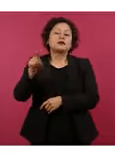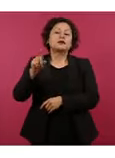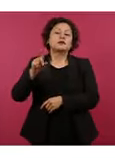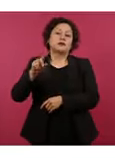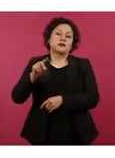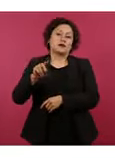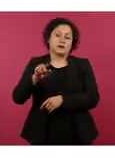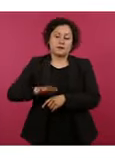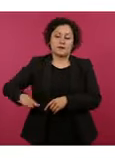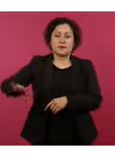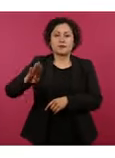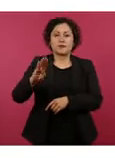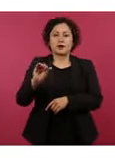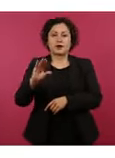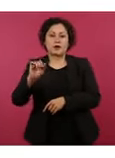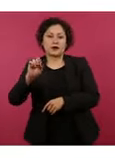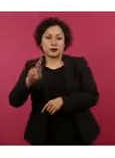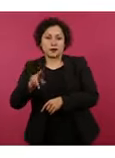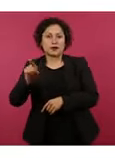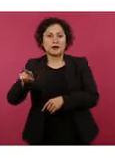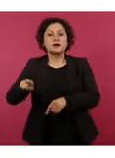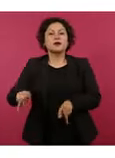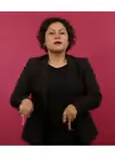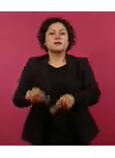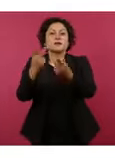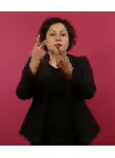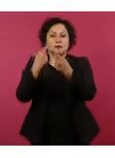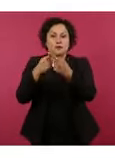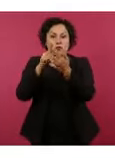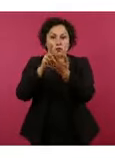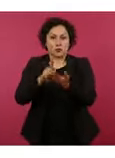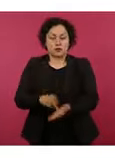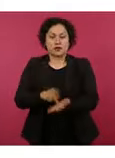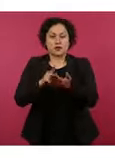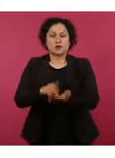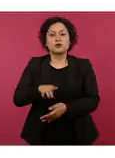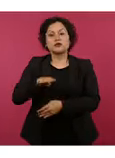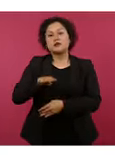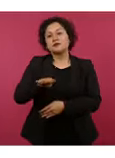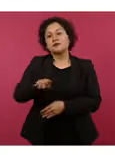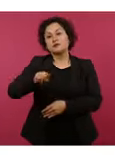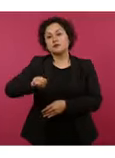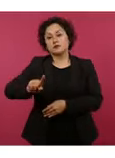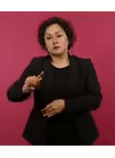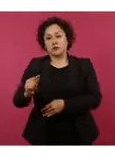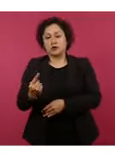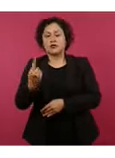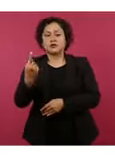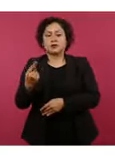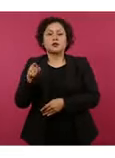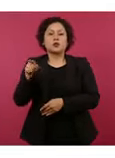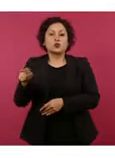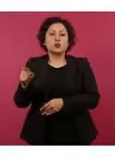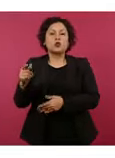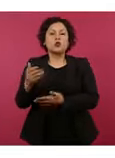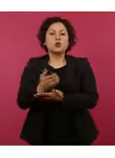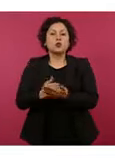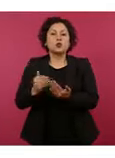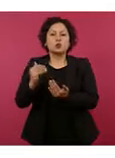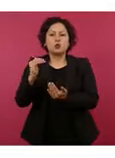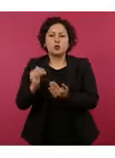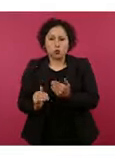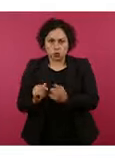Roo, nos encontramos con el kilo en 19 pesos con 41 centavos, 76 centavos por debajo de su